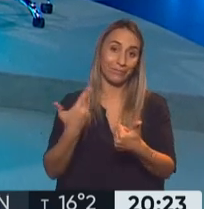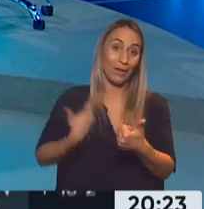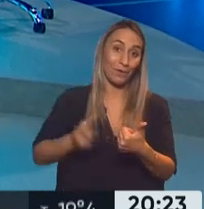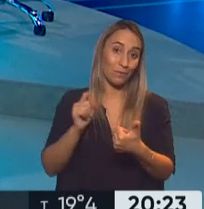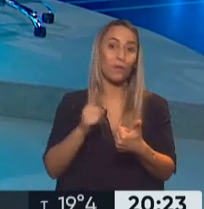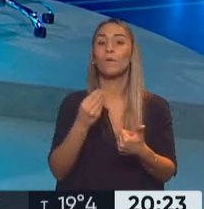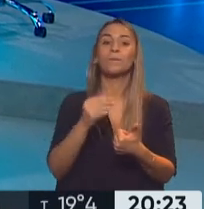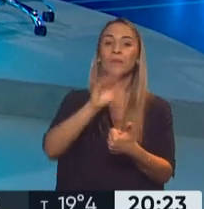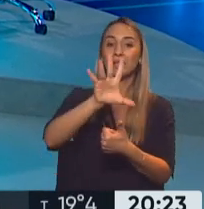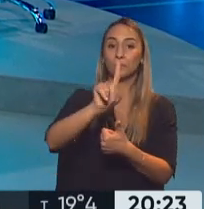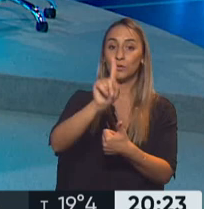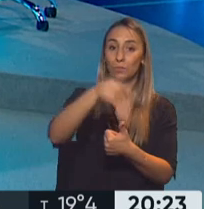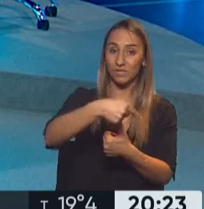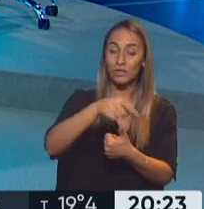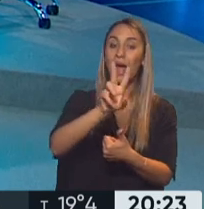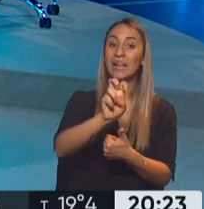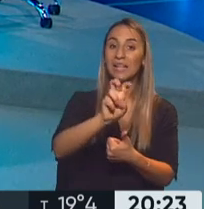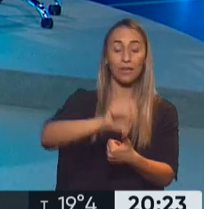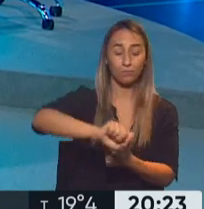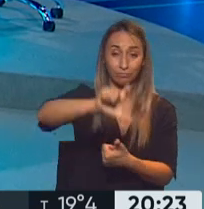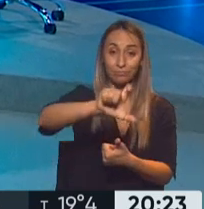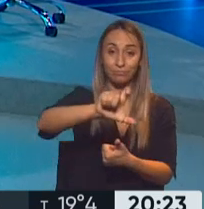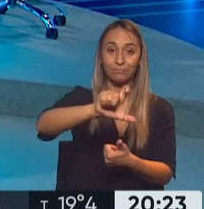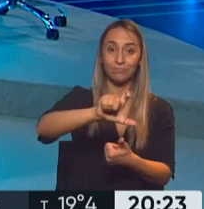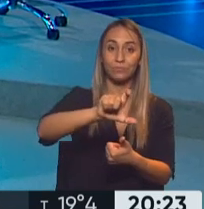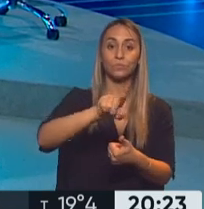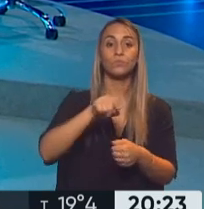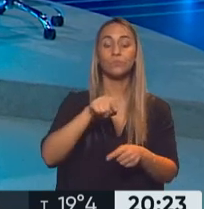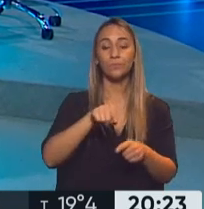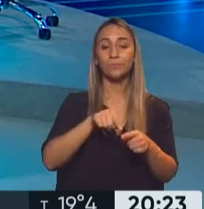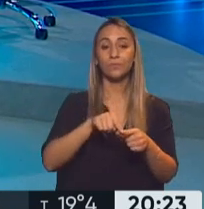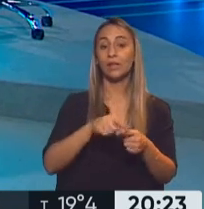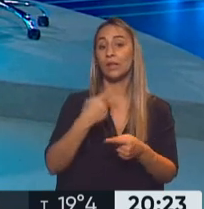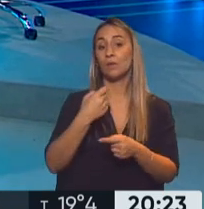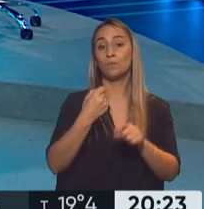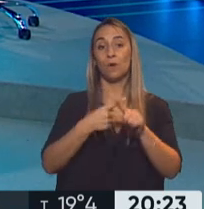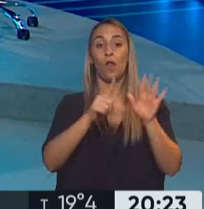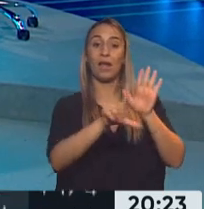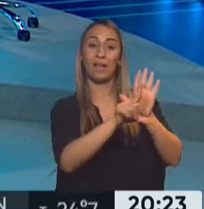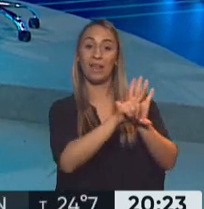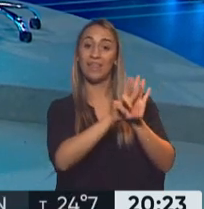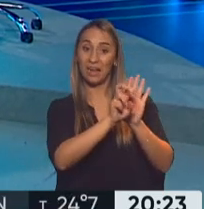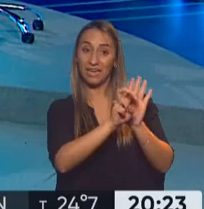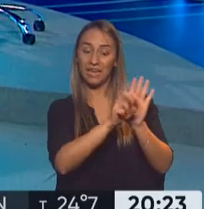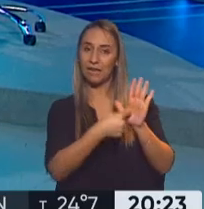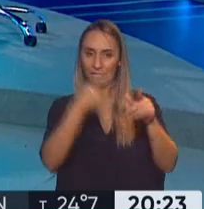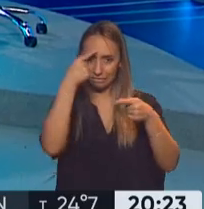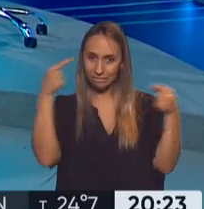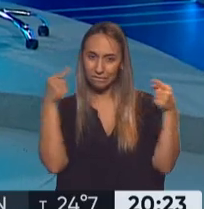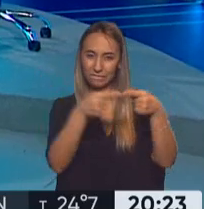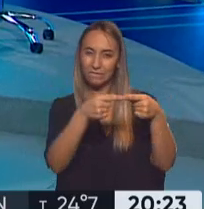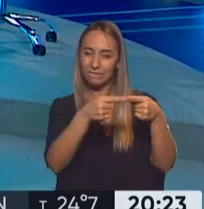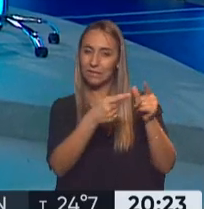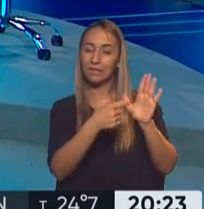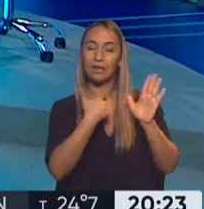51% de alquileres recordemos que a partir de la nueva ley alquileres que ahora busca modificarse sois